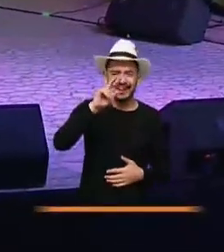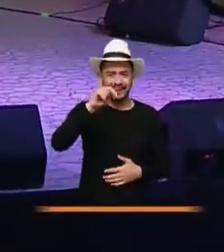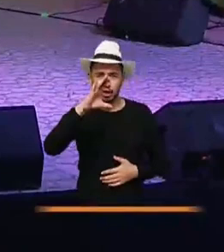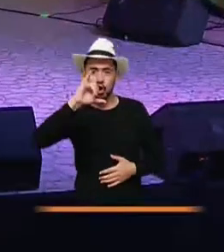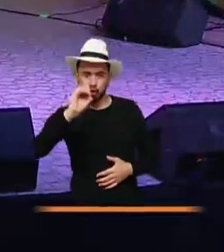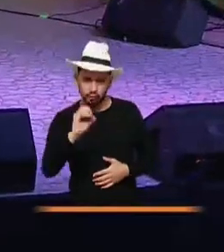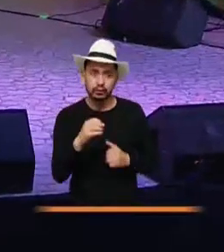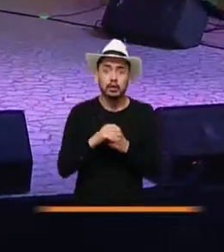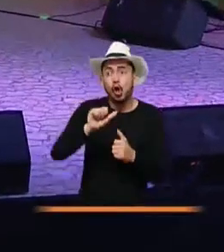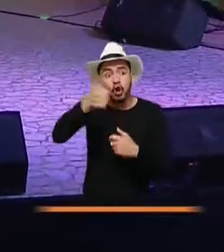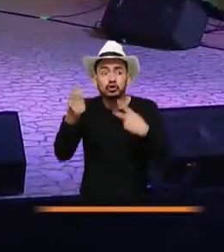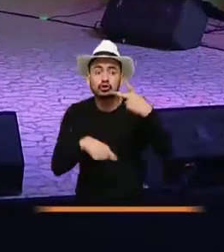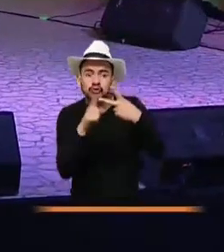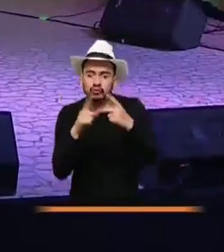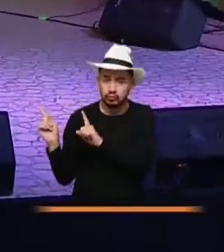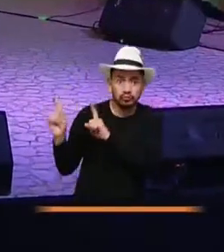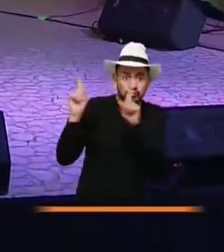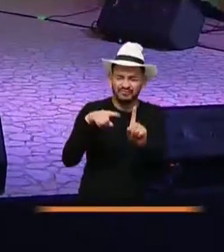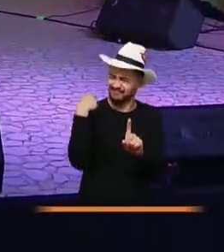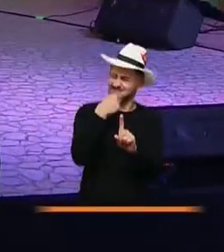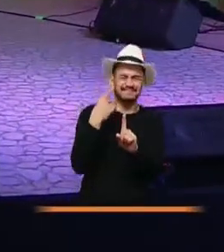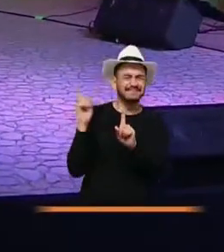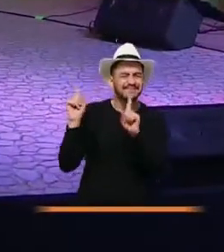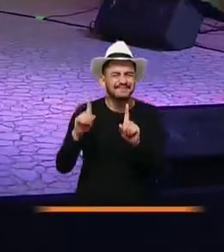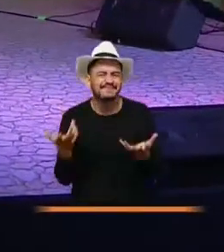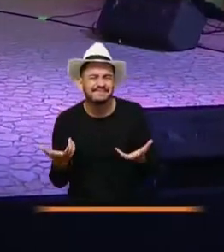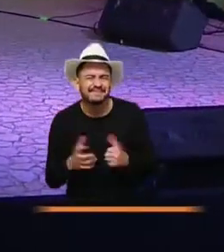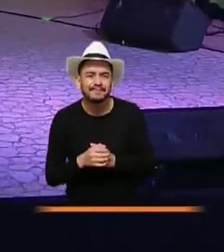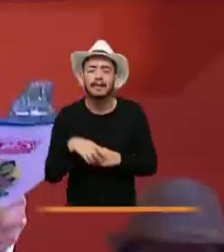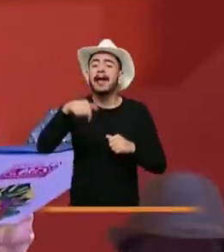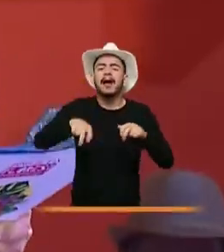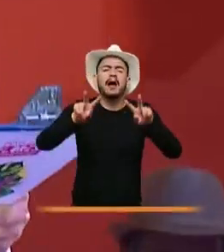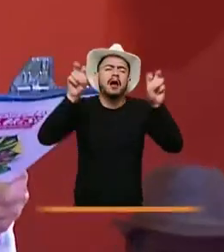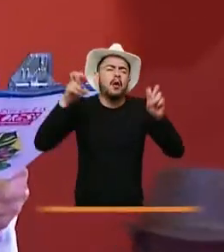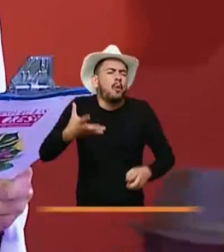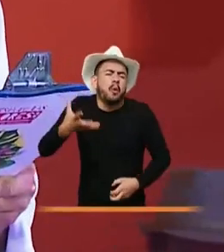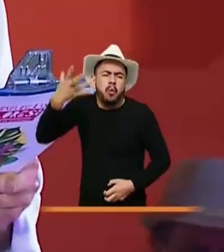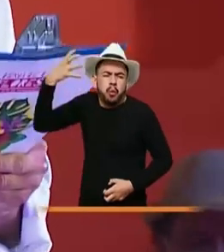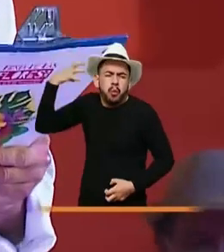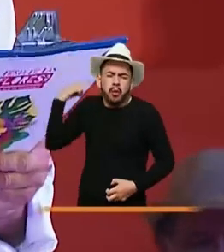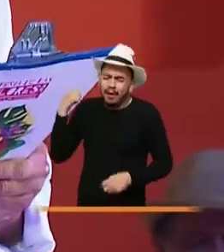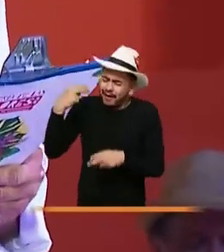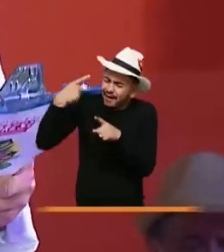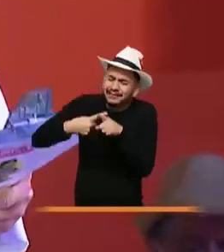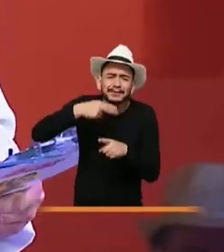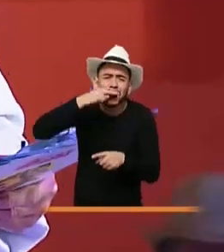tema para ellos es cuando era niño es el tema para ellos one